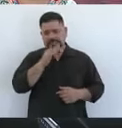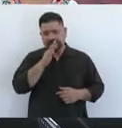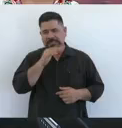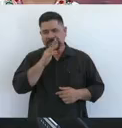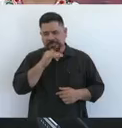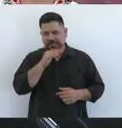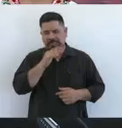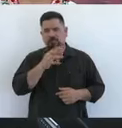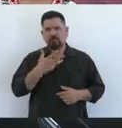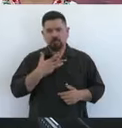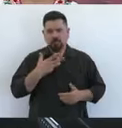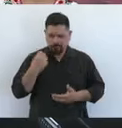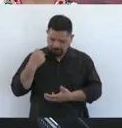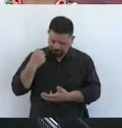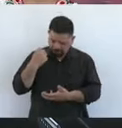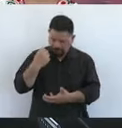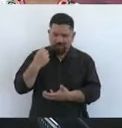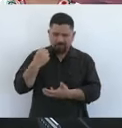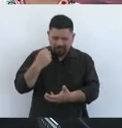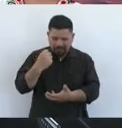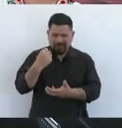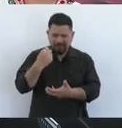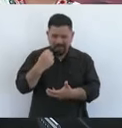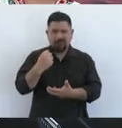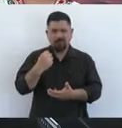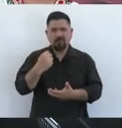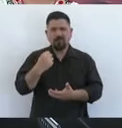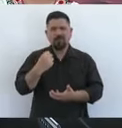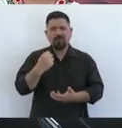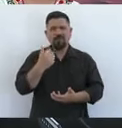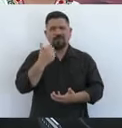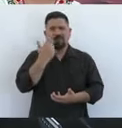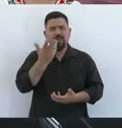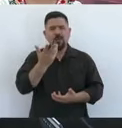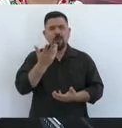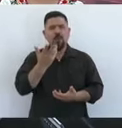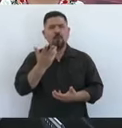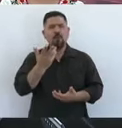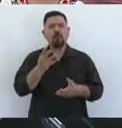tenemos el presupuesto y queremos comunicar